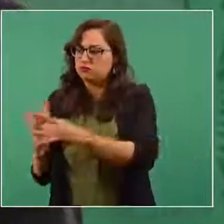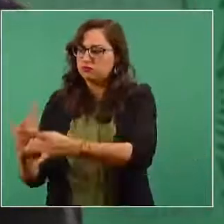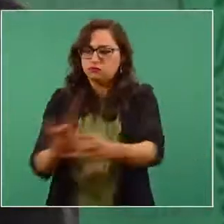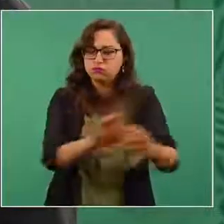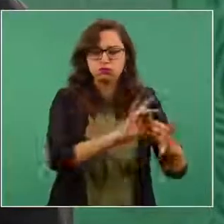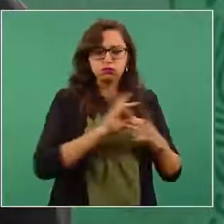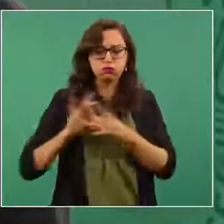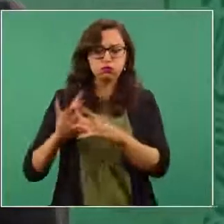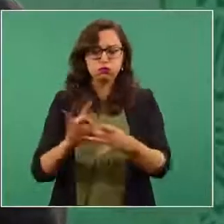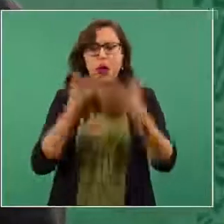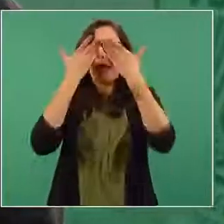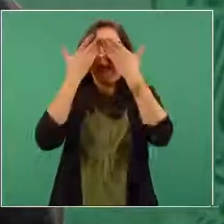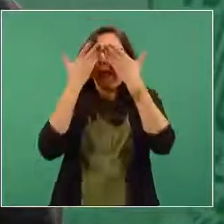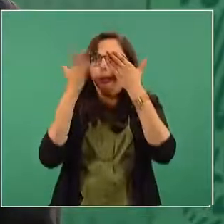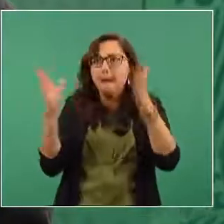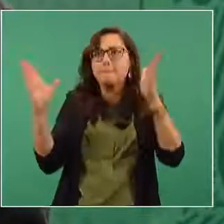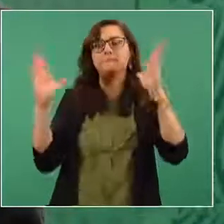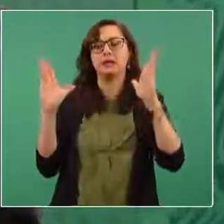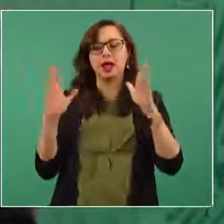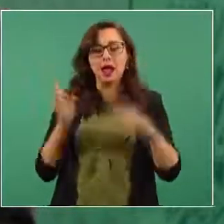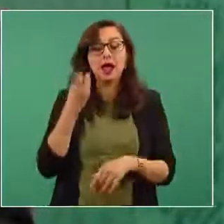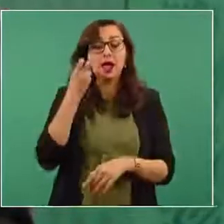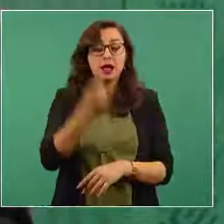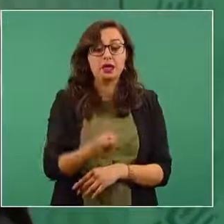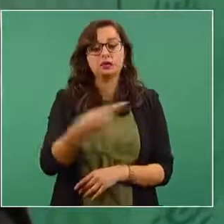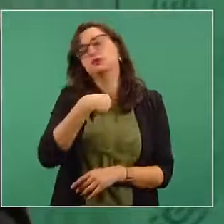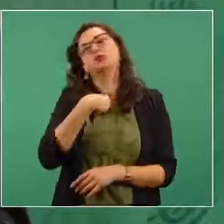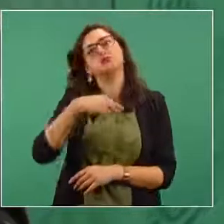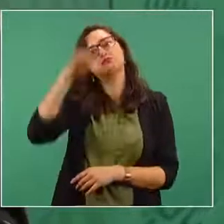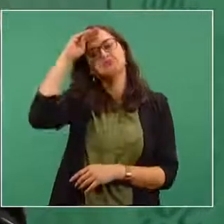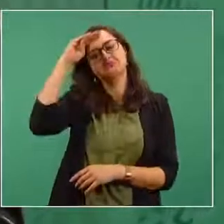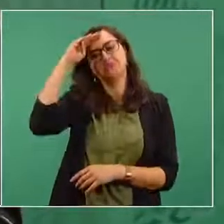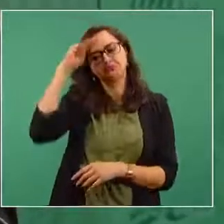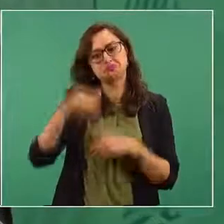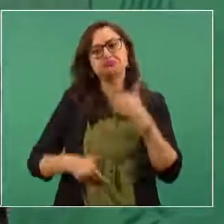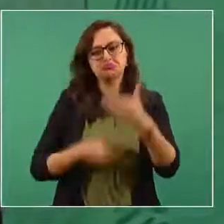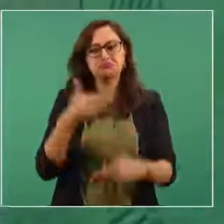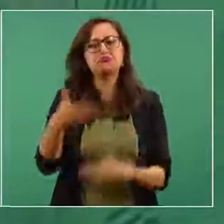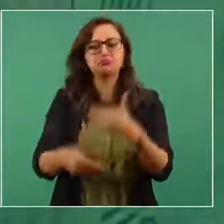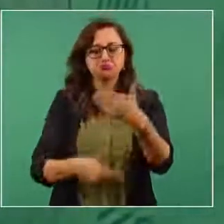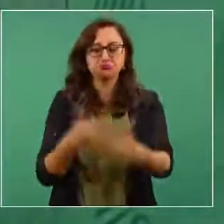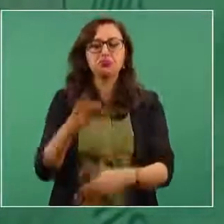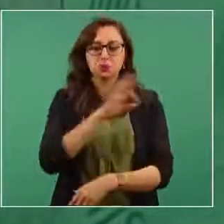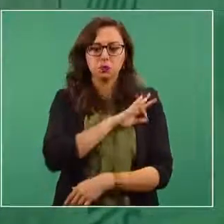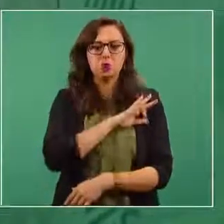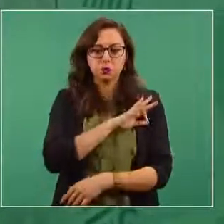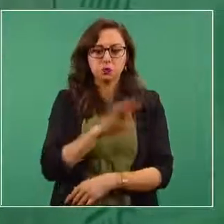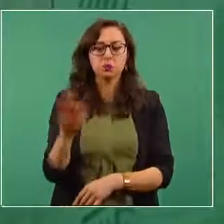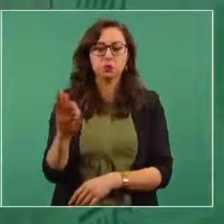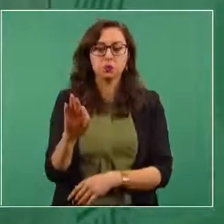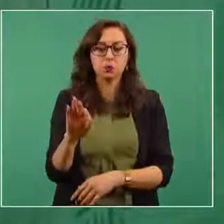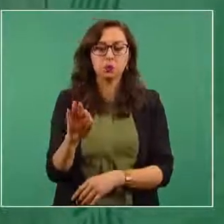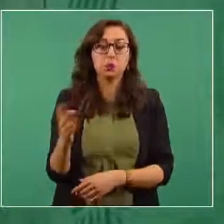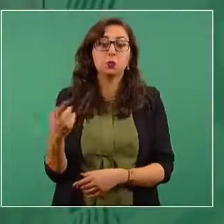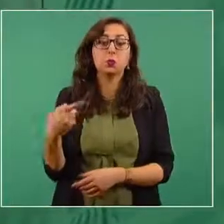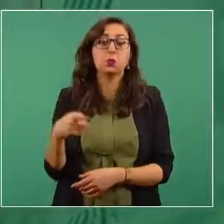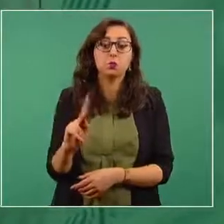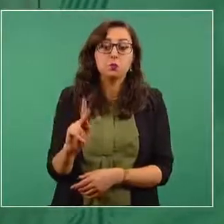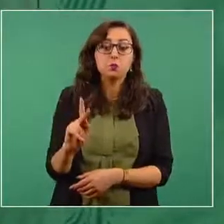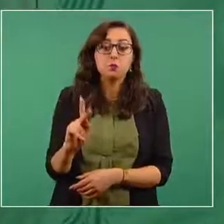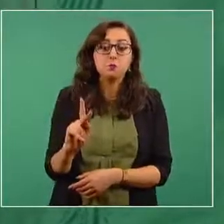en eso considero que podemos avanzar mucho. Además que estamos iniciando